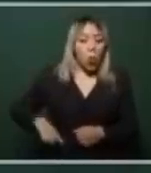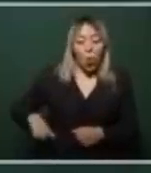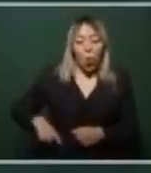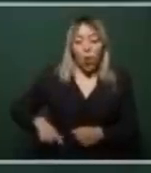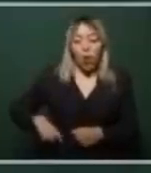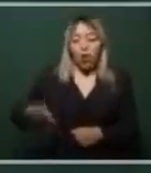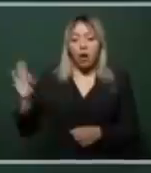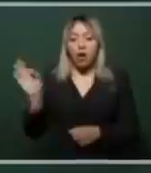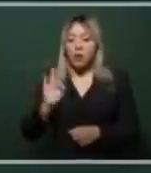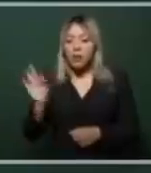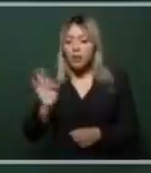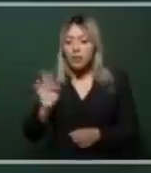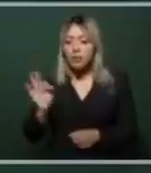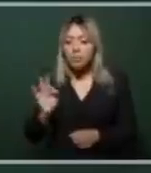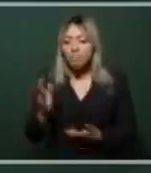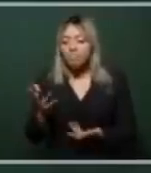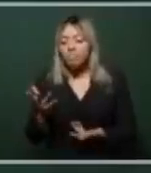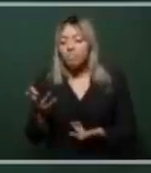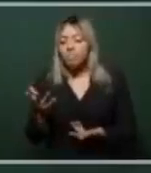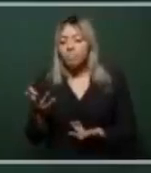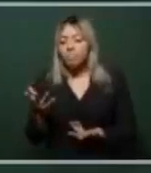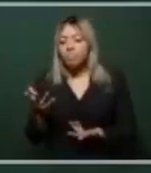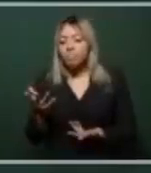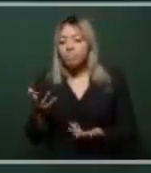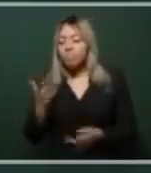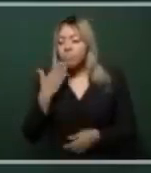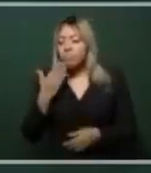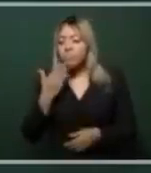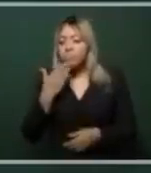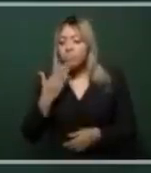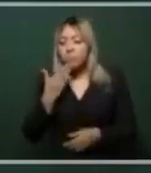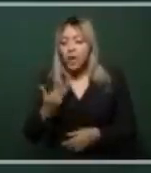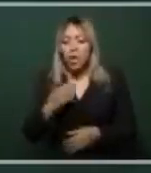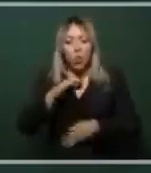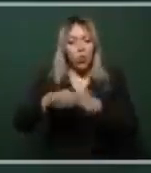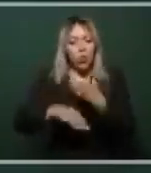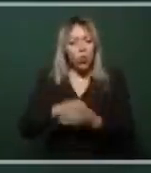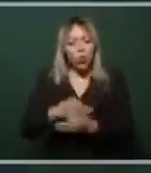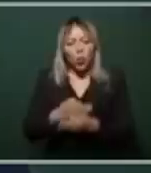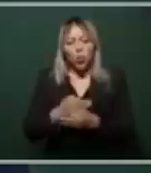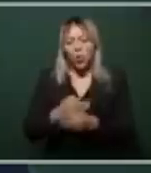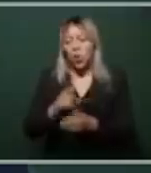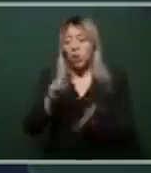había aplicado una política de austeridad